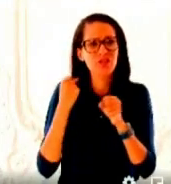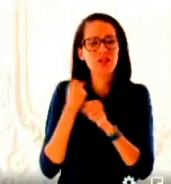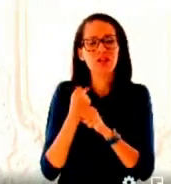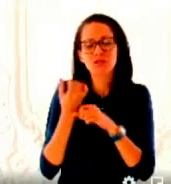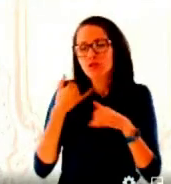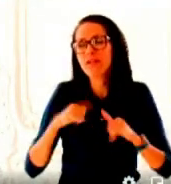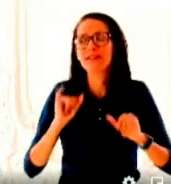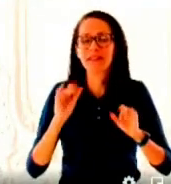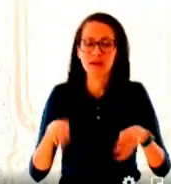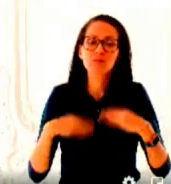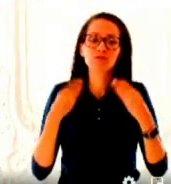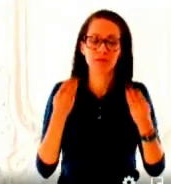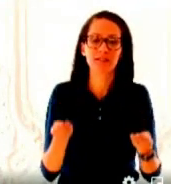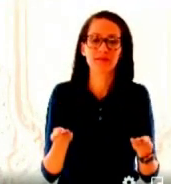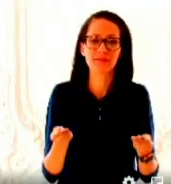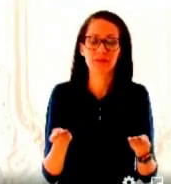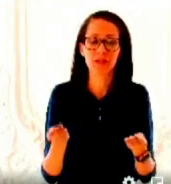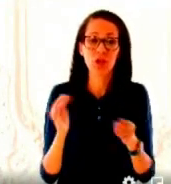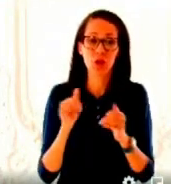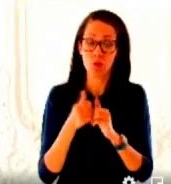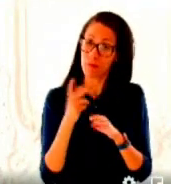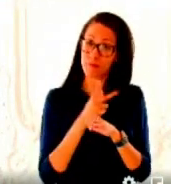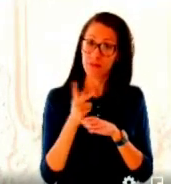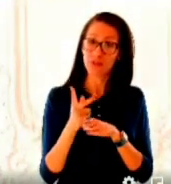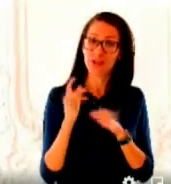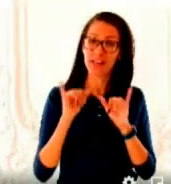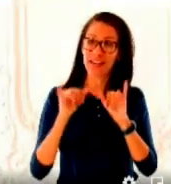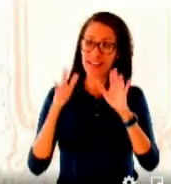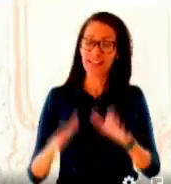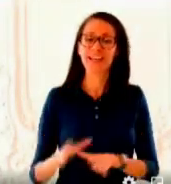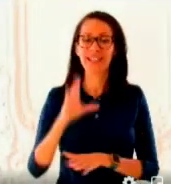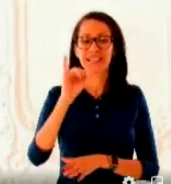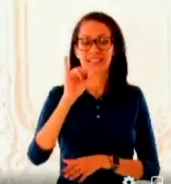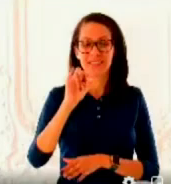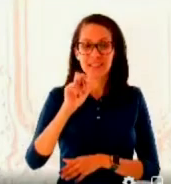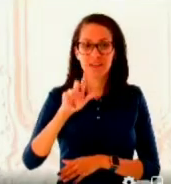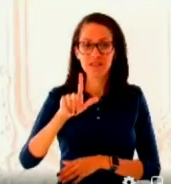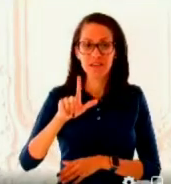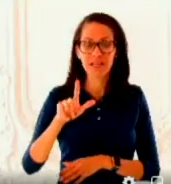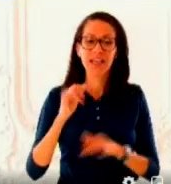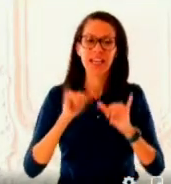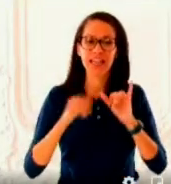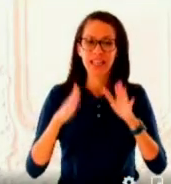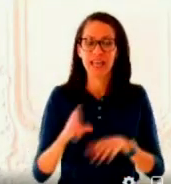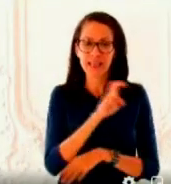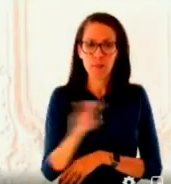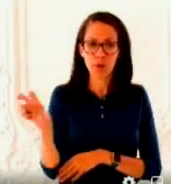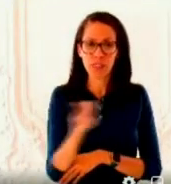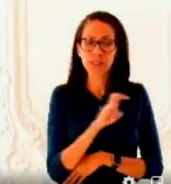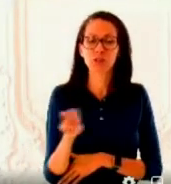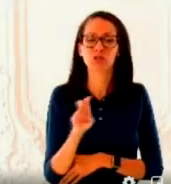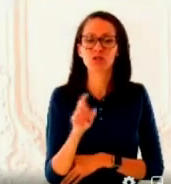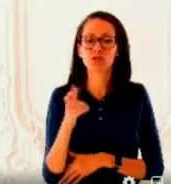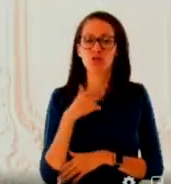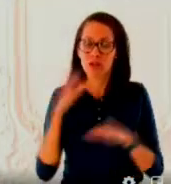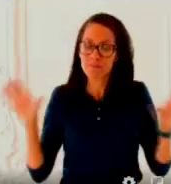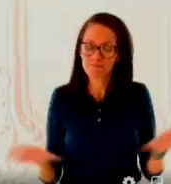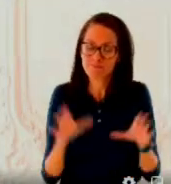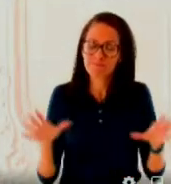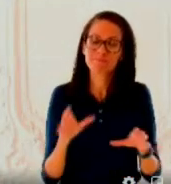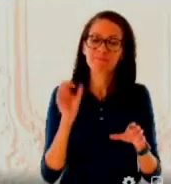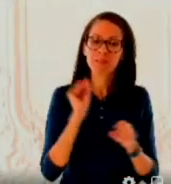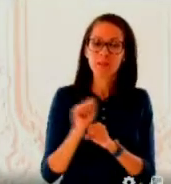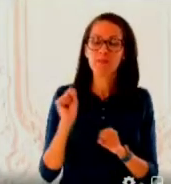muchísimo que ofrecer. Como profesional, ingeniera civil, ingeniera de transportación, he dedicado mi carrera en